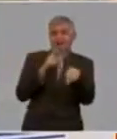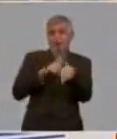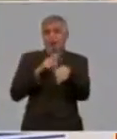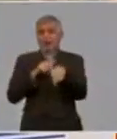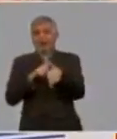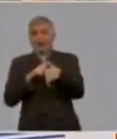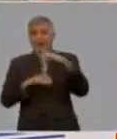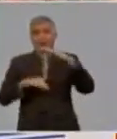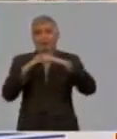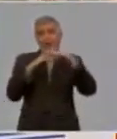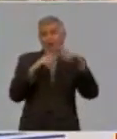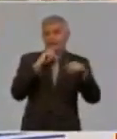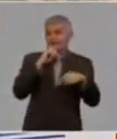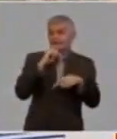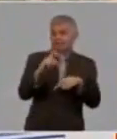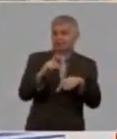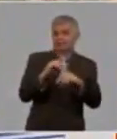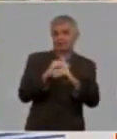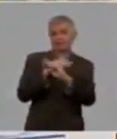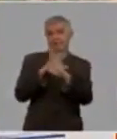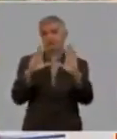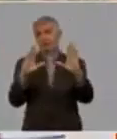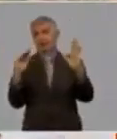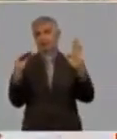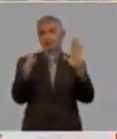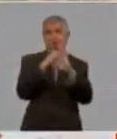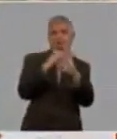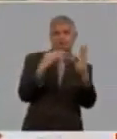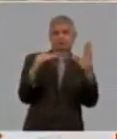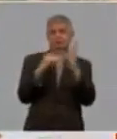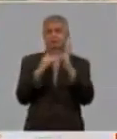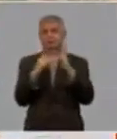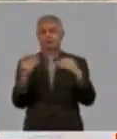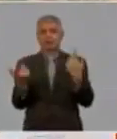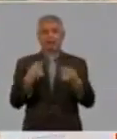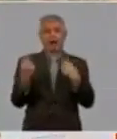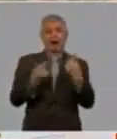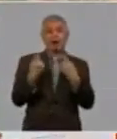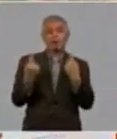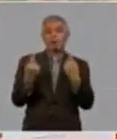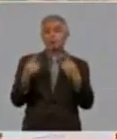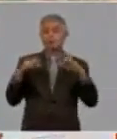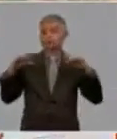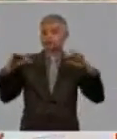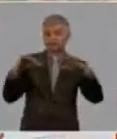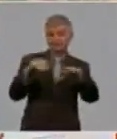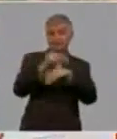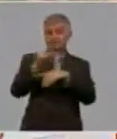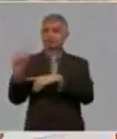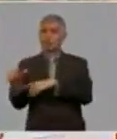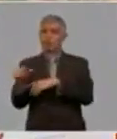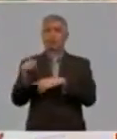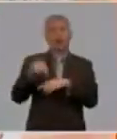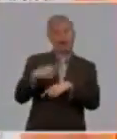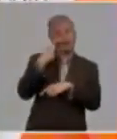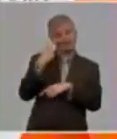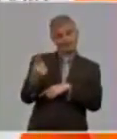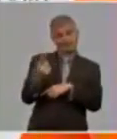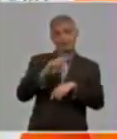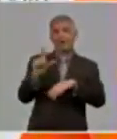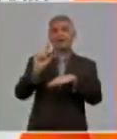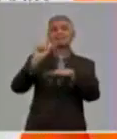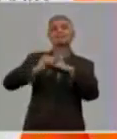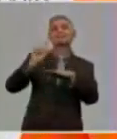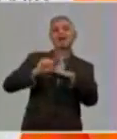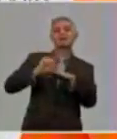no es igual que el pico que teníamos antes, y aquí se han transformado un poco los flujos de pasajeros y tenemos que observar. Se restablecen los servicios de taxis ruteros y de lancha